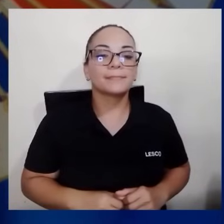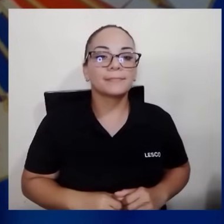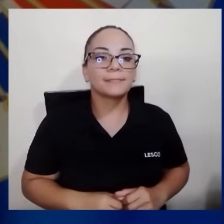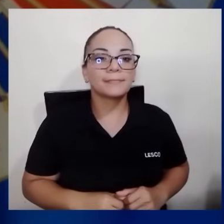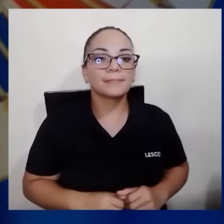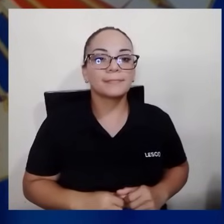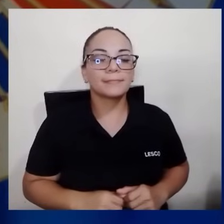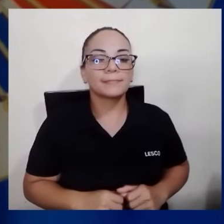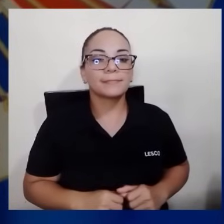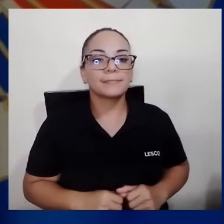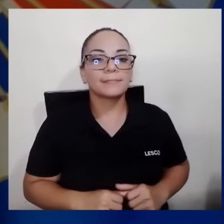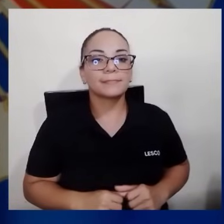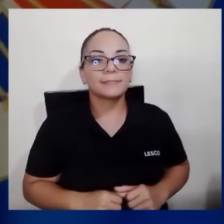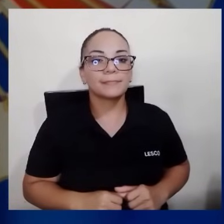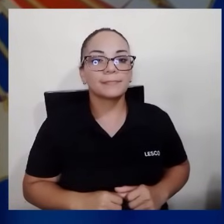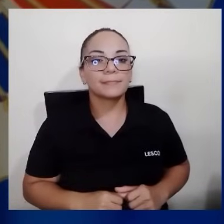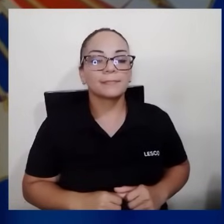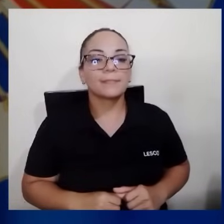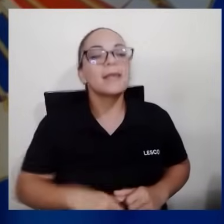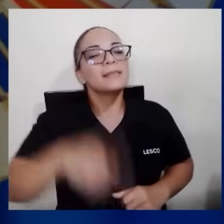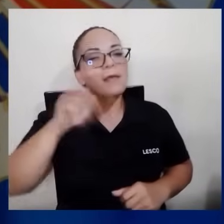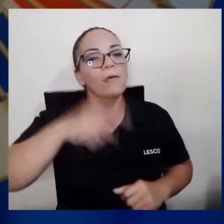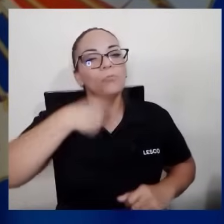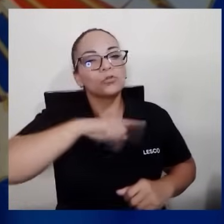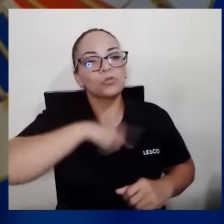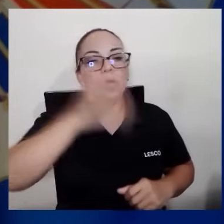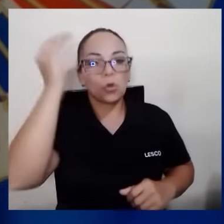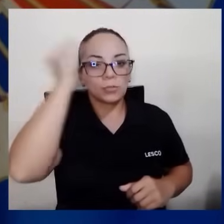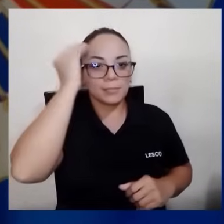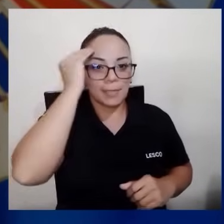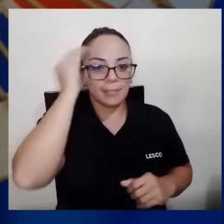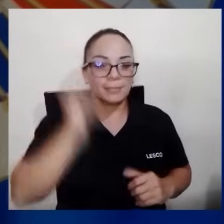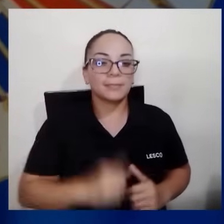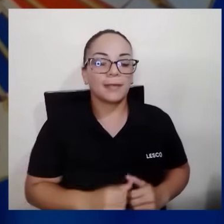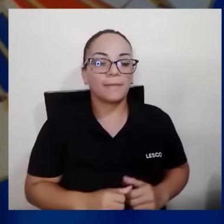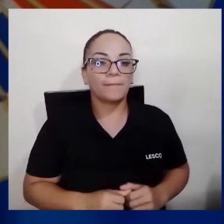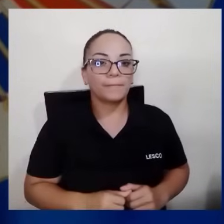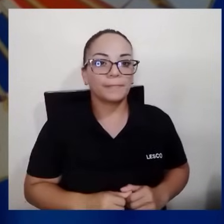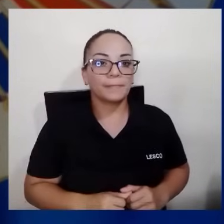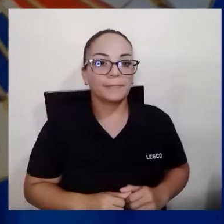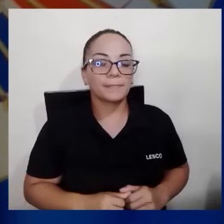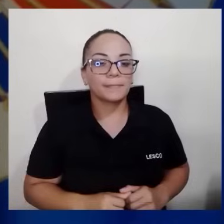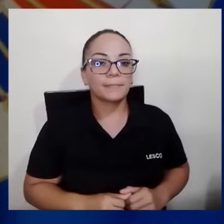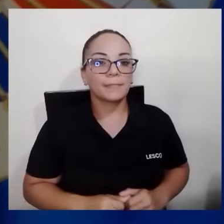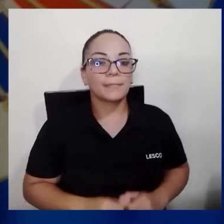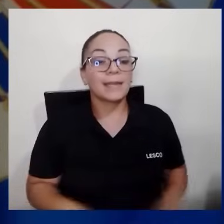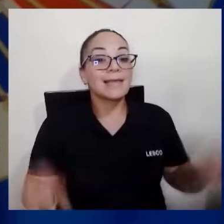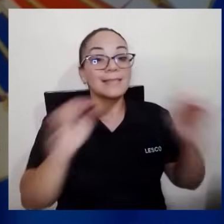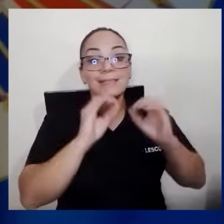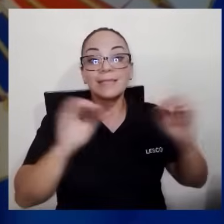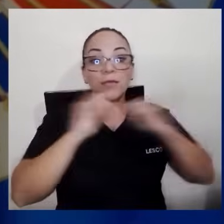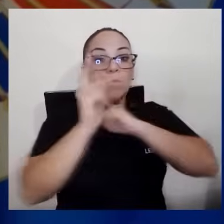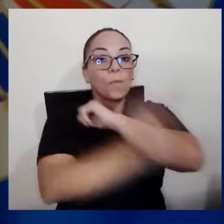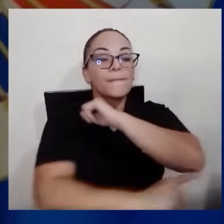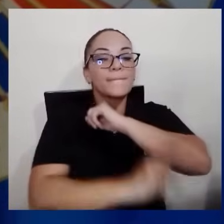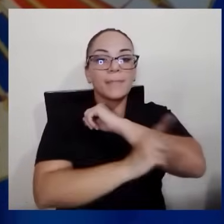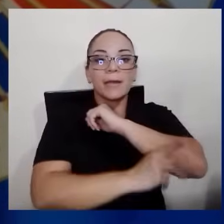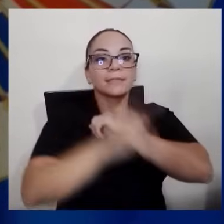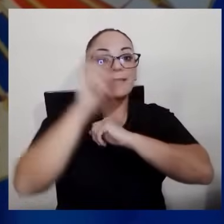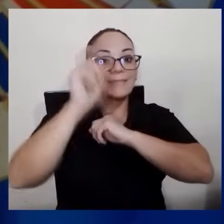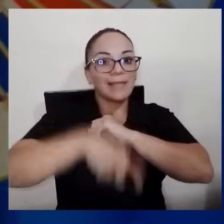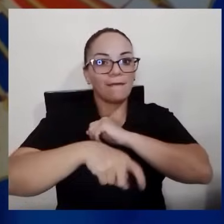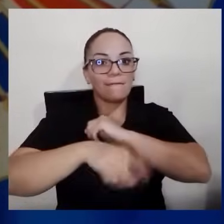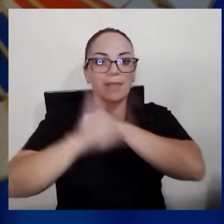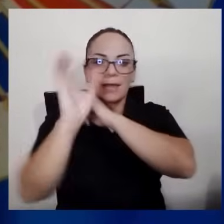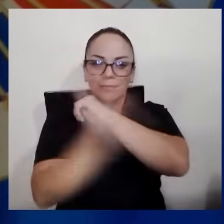eso tenemos que hacer conciencia que ningún país debe ser castigado por